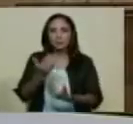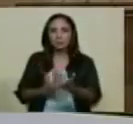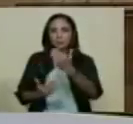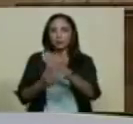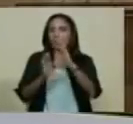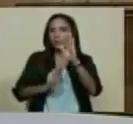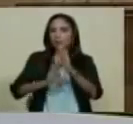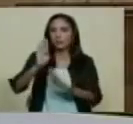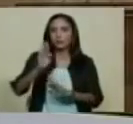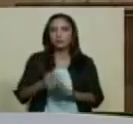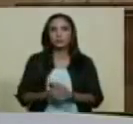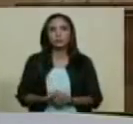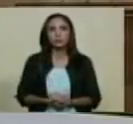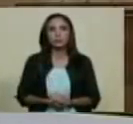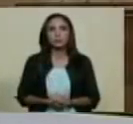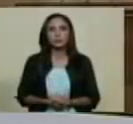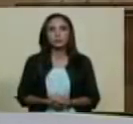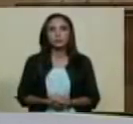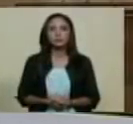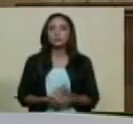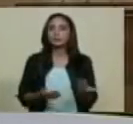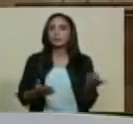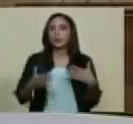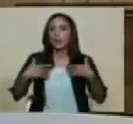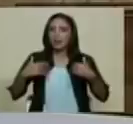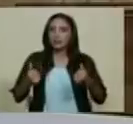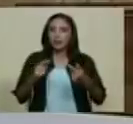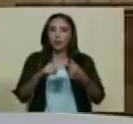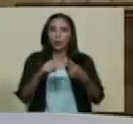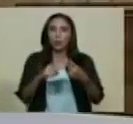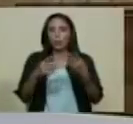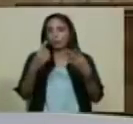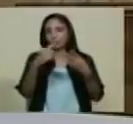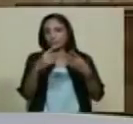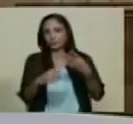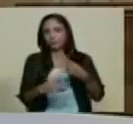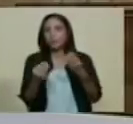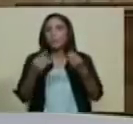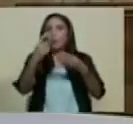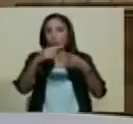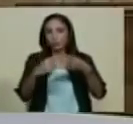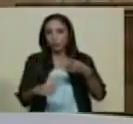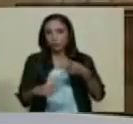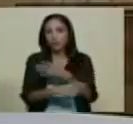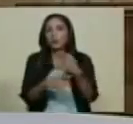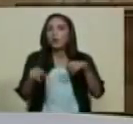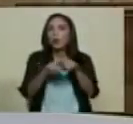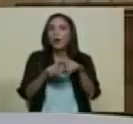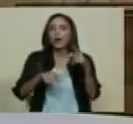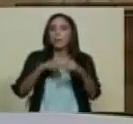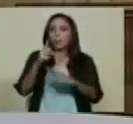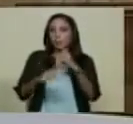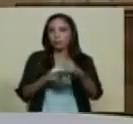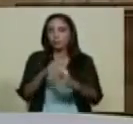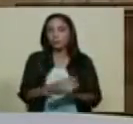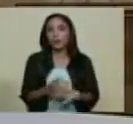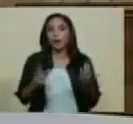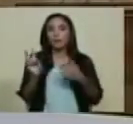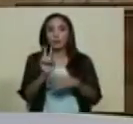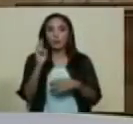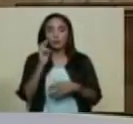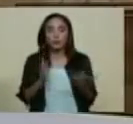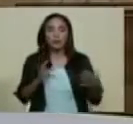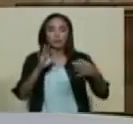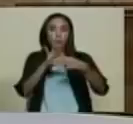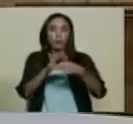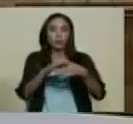desarrollo, a la salud, y que tiene que ver con la producción. Venezuela tiene que ir